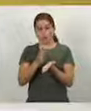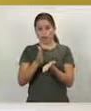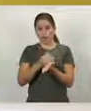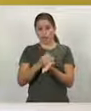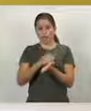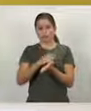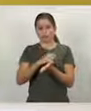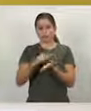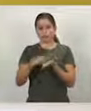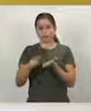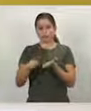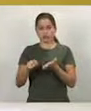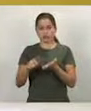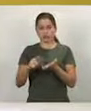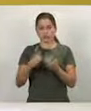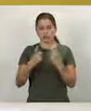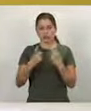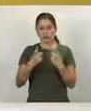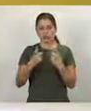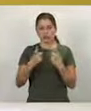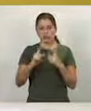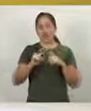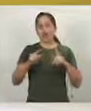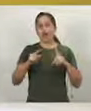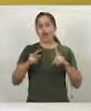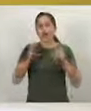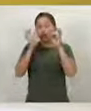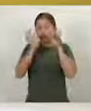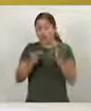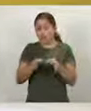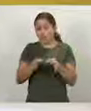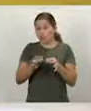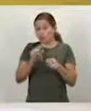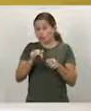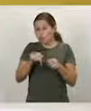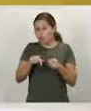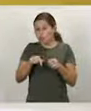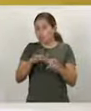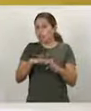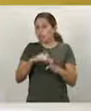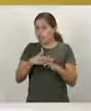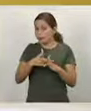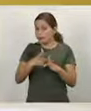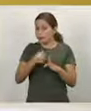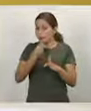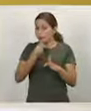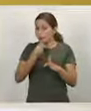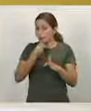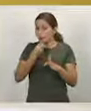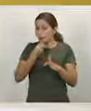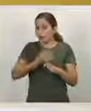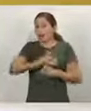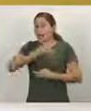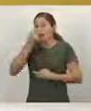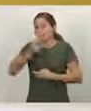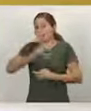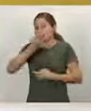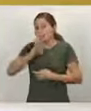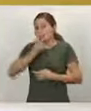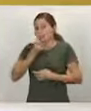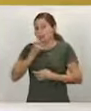las anotaciones necesarias, porque esto les permitirá argumentar